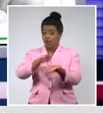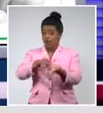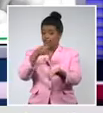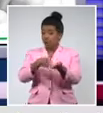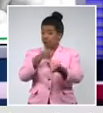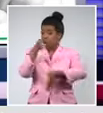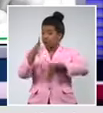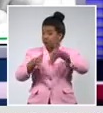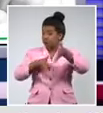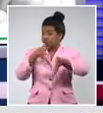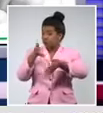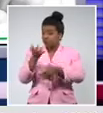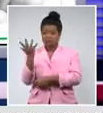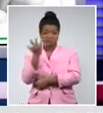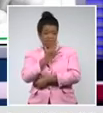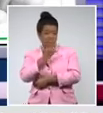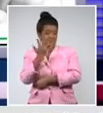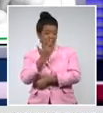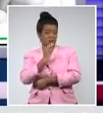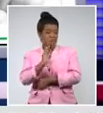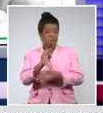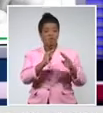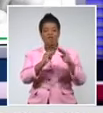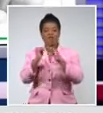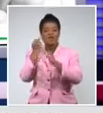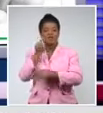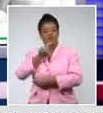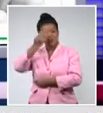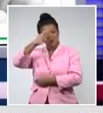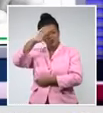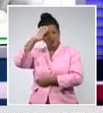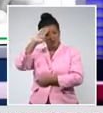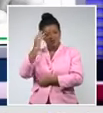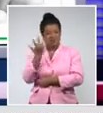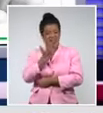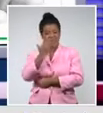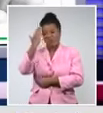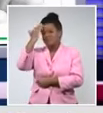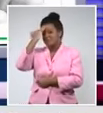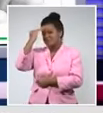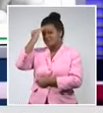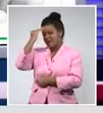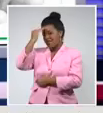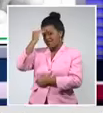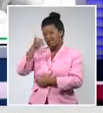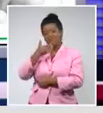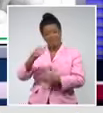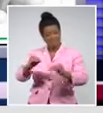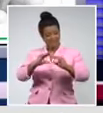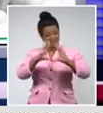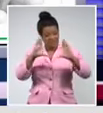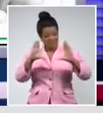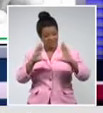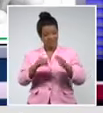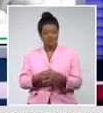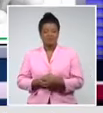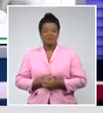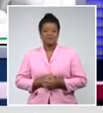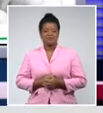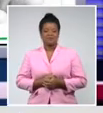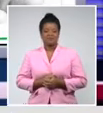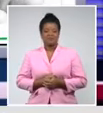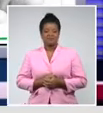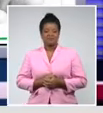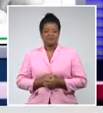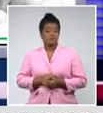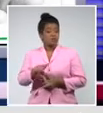en lengua de señas para la comunidad sorda de Cuba, Maday Pérez Ordaz, a quien doy los buenos días. Y, por supuesto, también los buenos